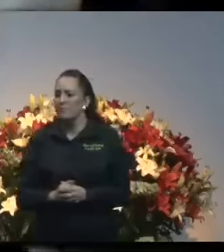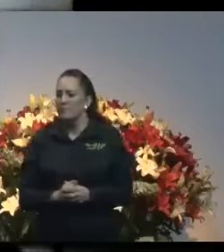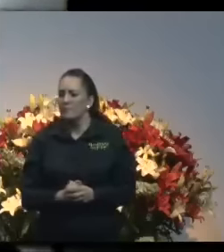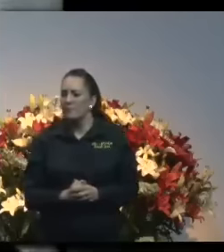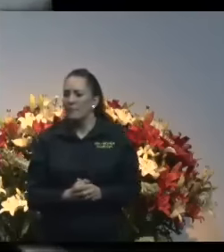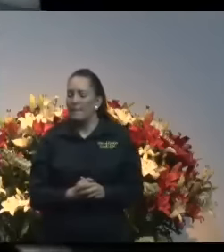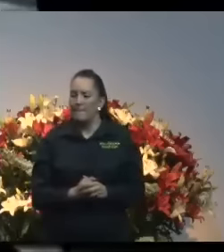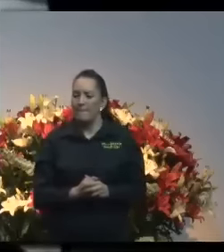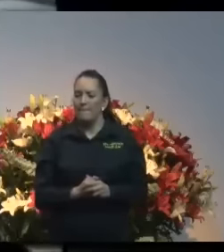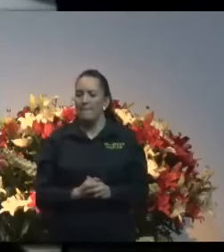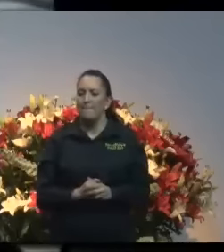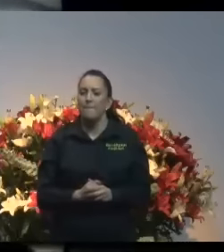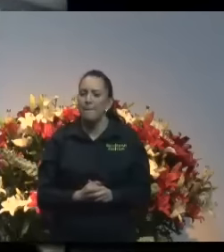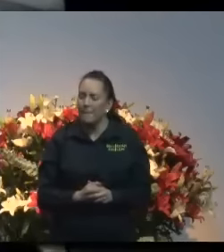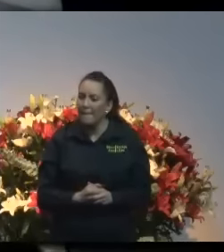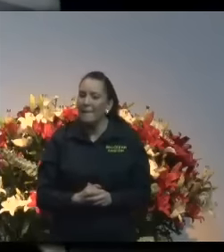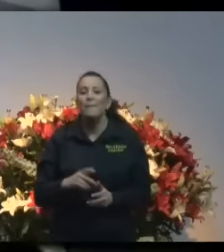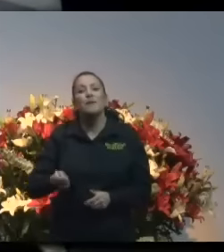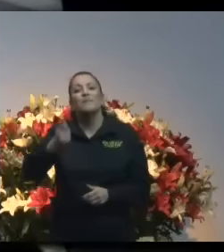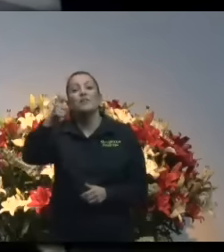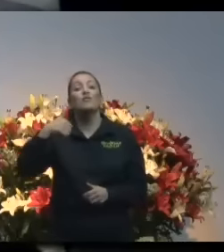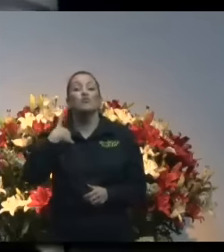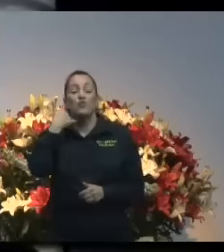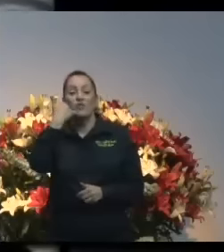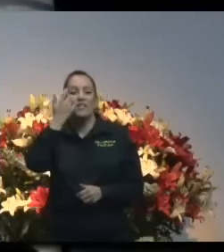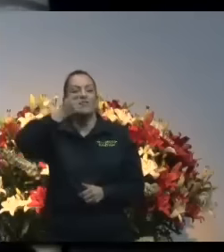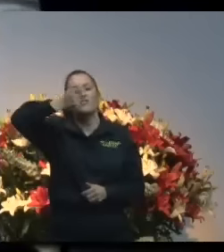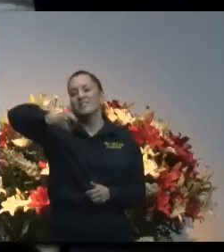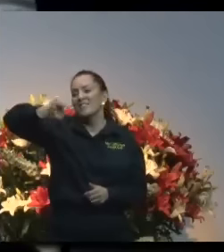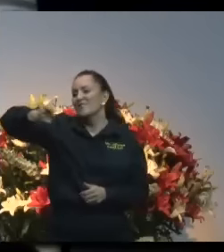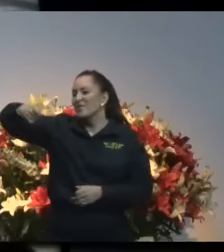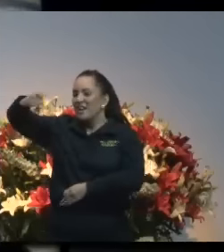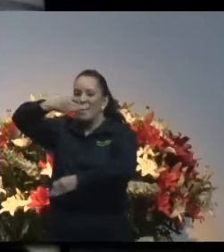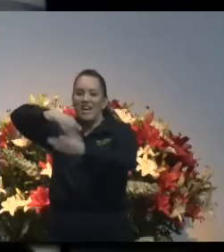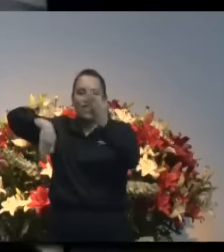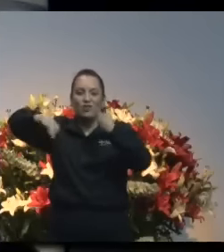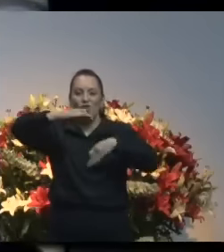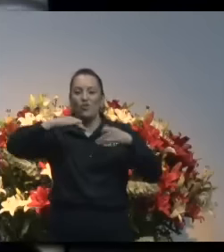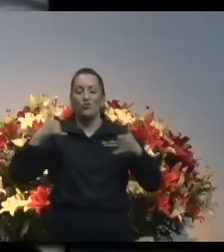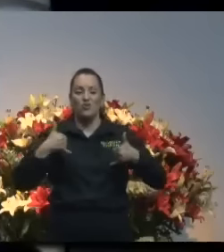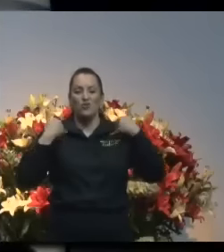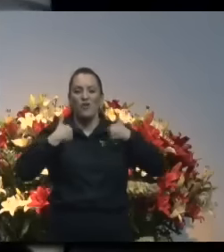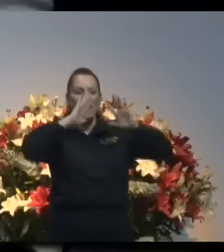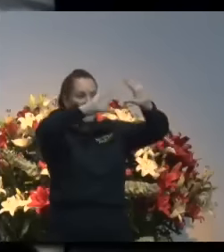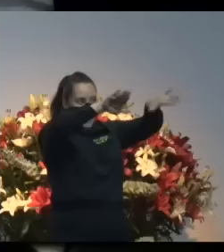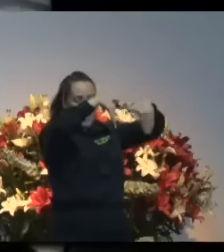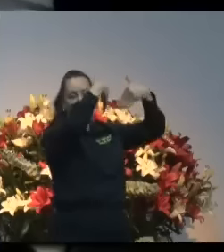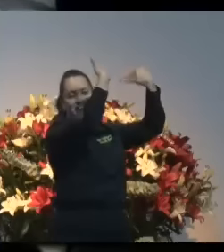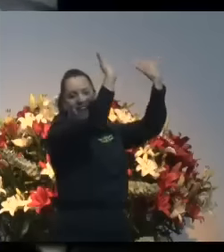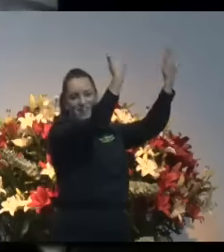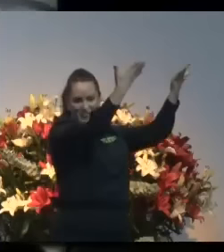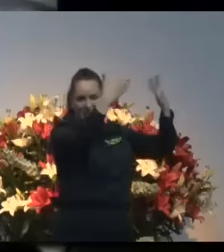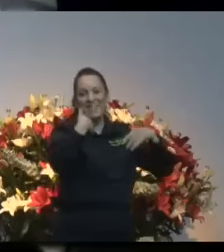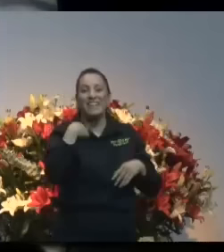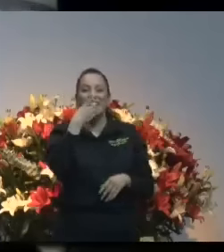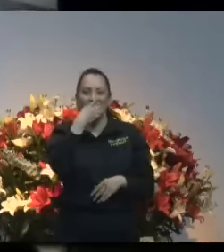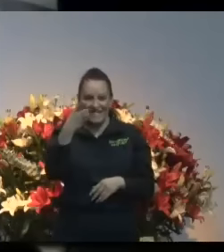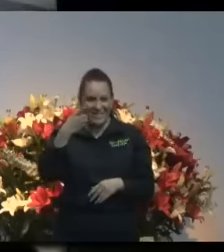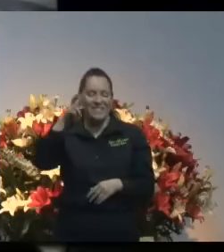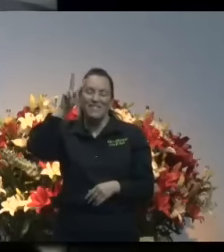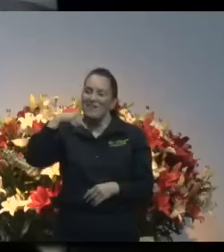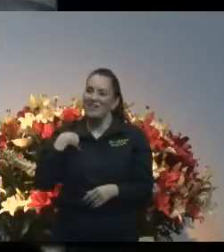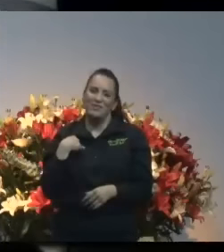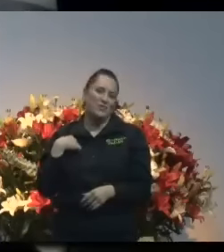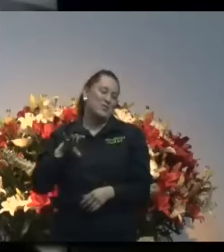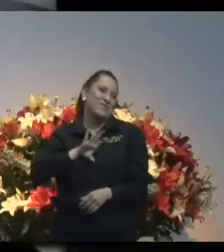sí. Primero quiero saludar a todos los jóvenes que están en la explanada, decirles que estoy encantada de estar en la Ibero.